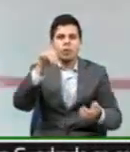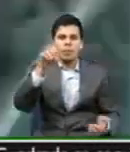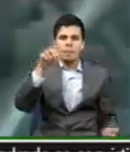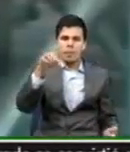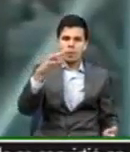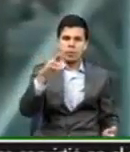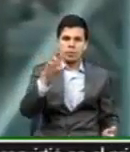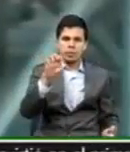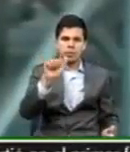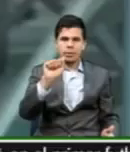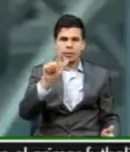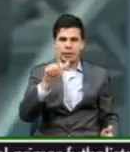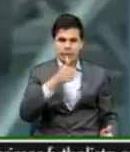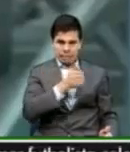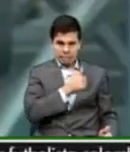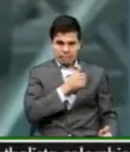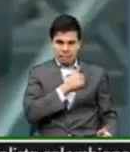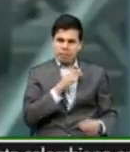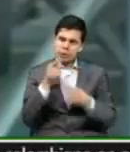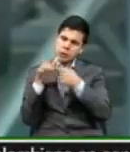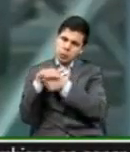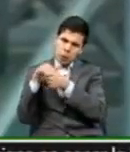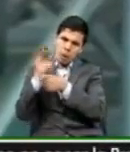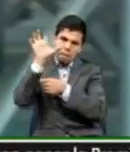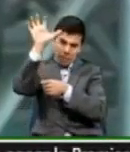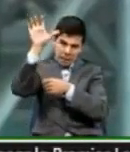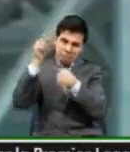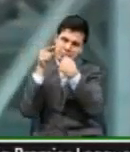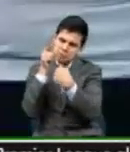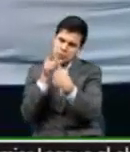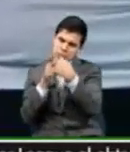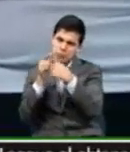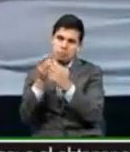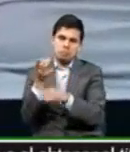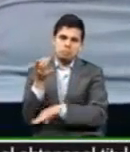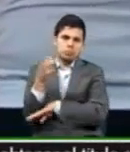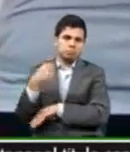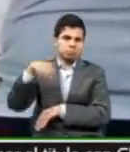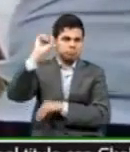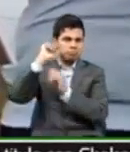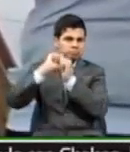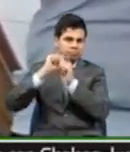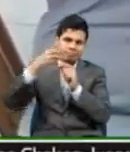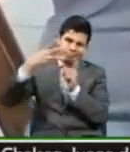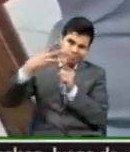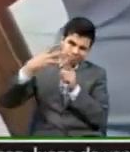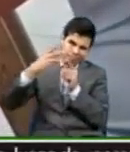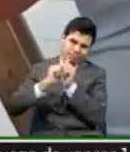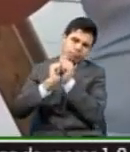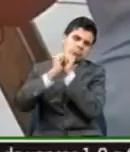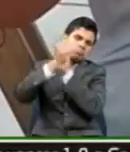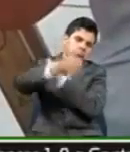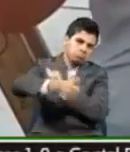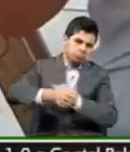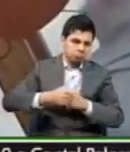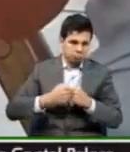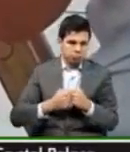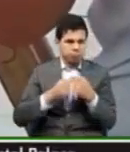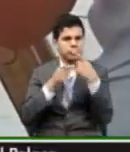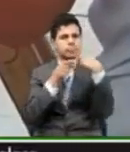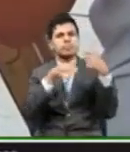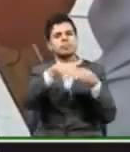Canadá. Con esta importante presea, el deportista rojinegro logró asegurar su cupo para los Juegos Parapanamericanos que